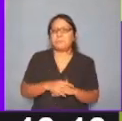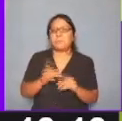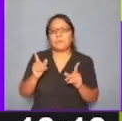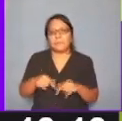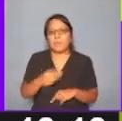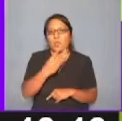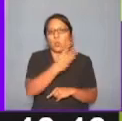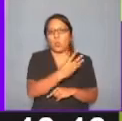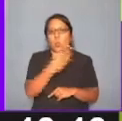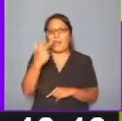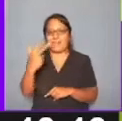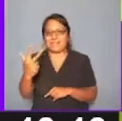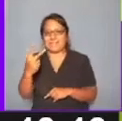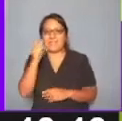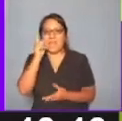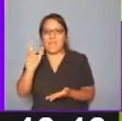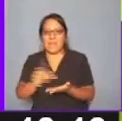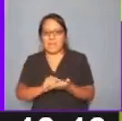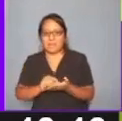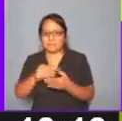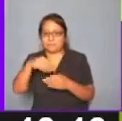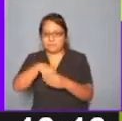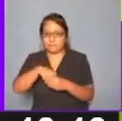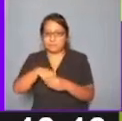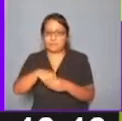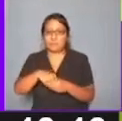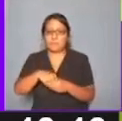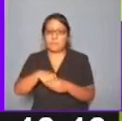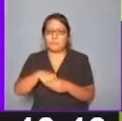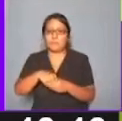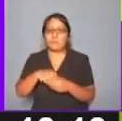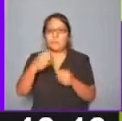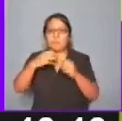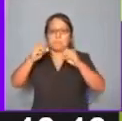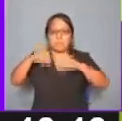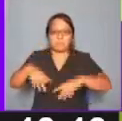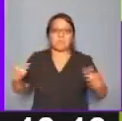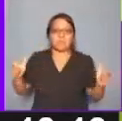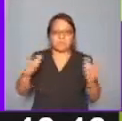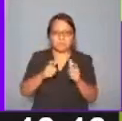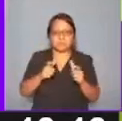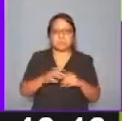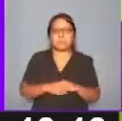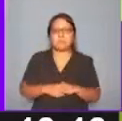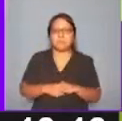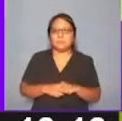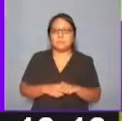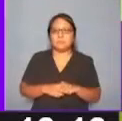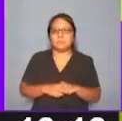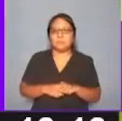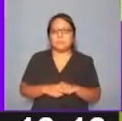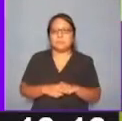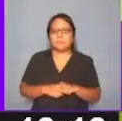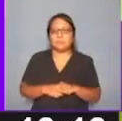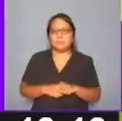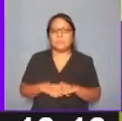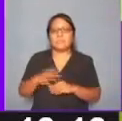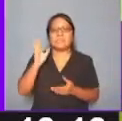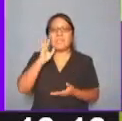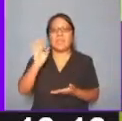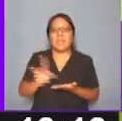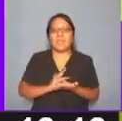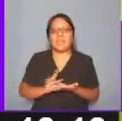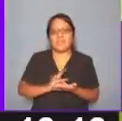de 43 legisladores se dio inicio a esta sesión preparatoria que estuvo presidida por el